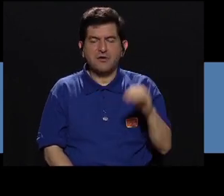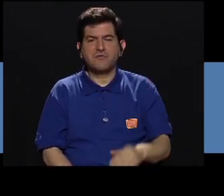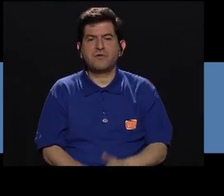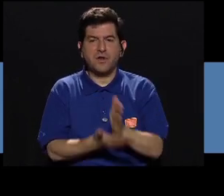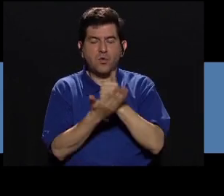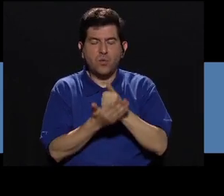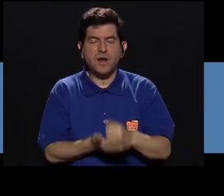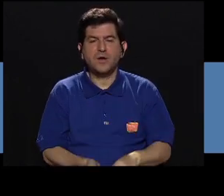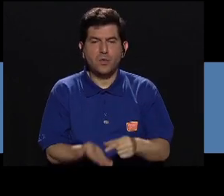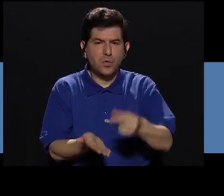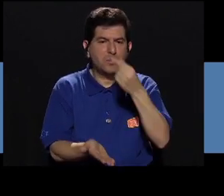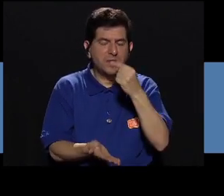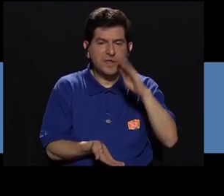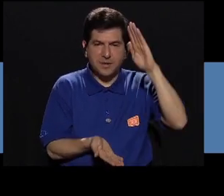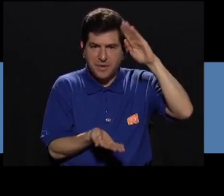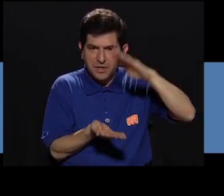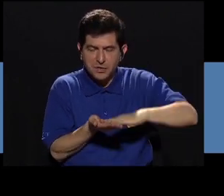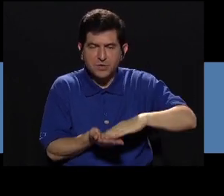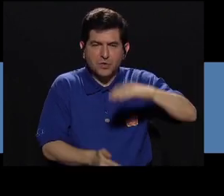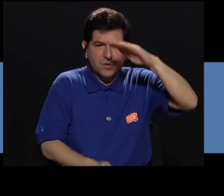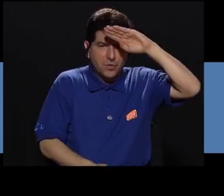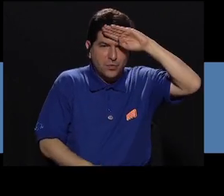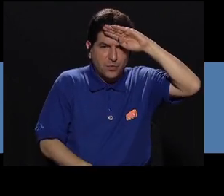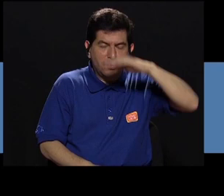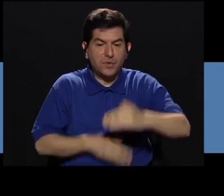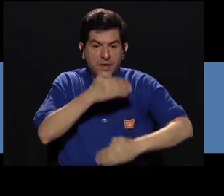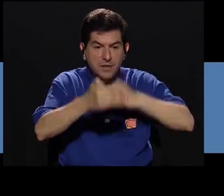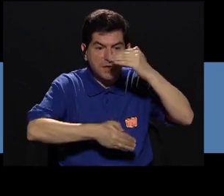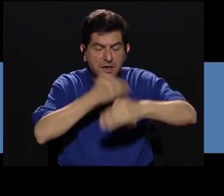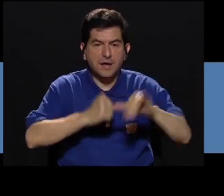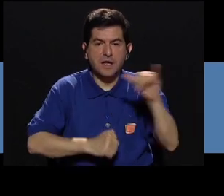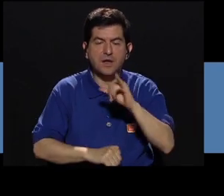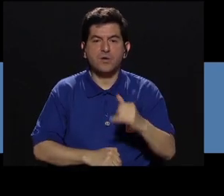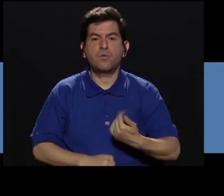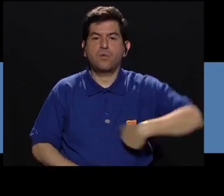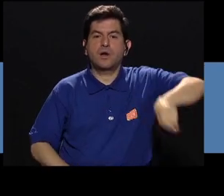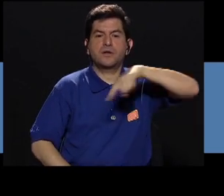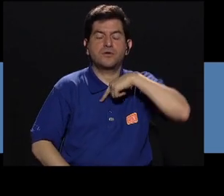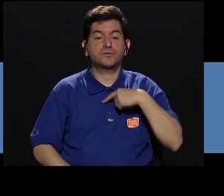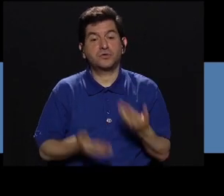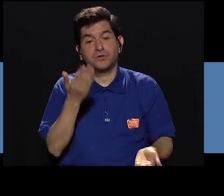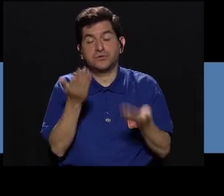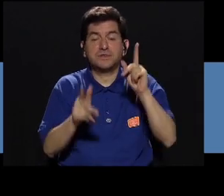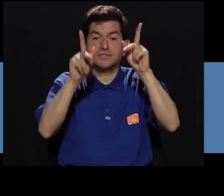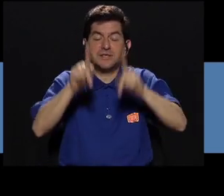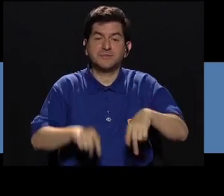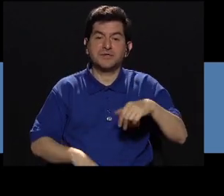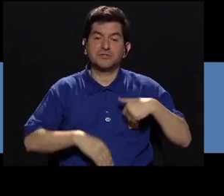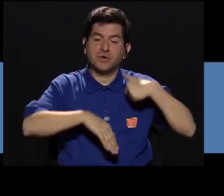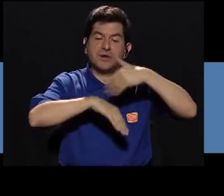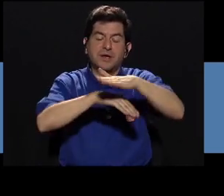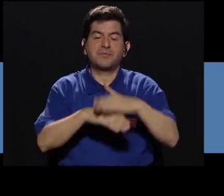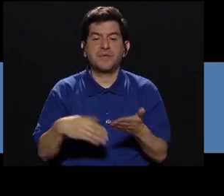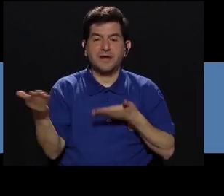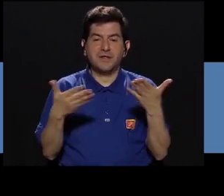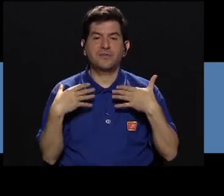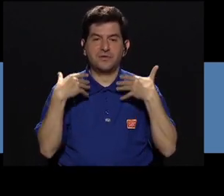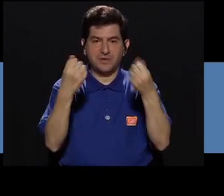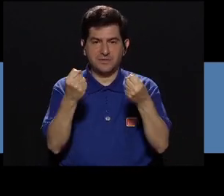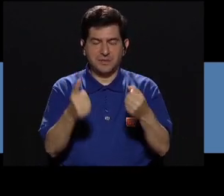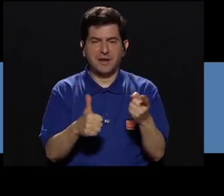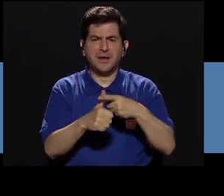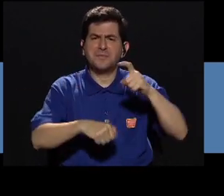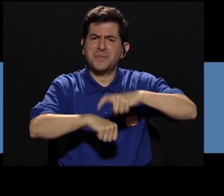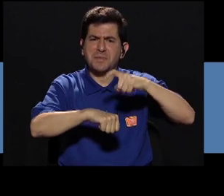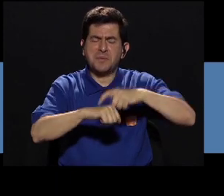producto que nos baje la fiebre y de acuerdo con la evolución así procedemos con la posibilidad de que esa persona sea trasladada a un servicio de salud en